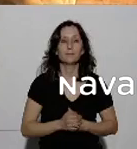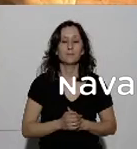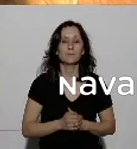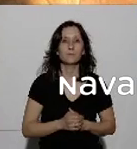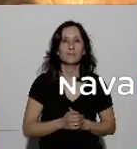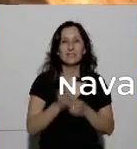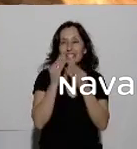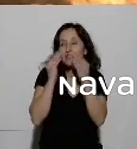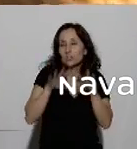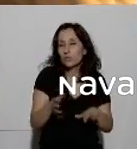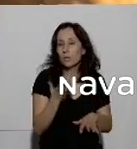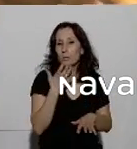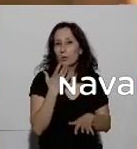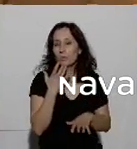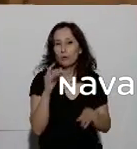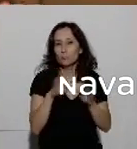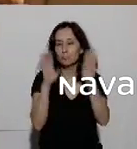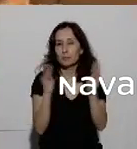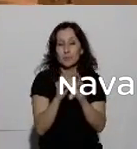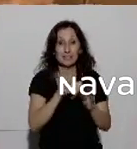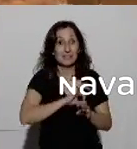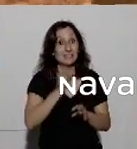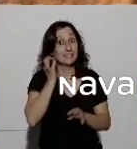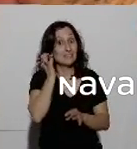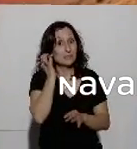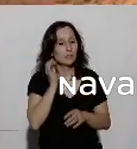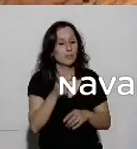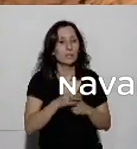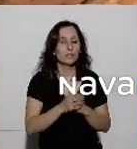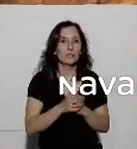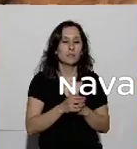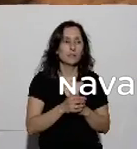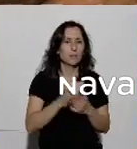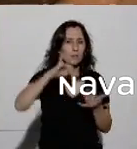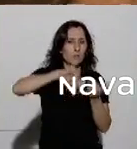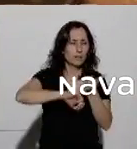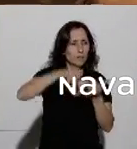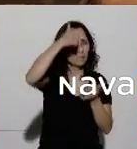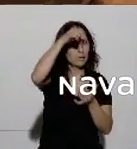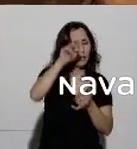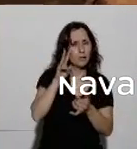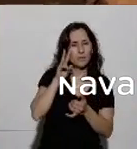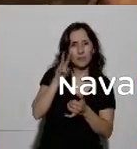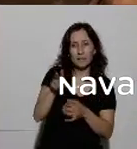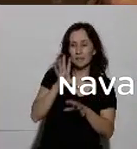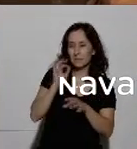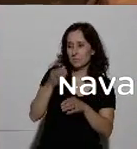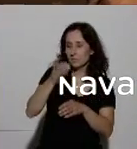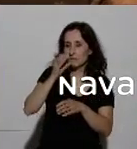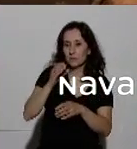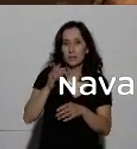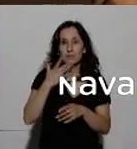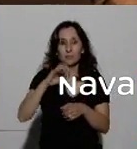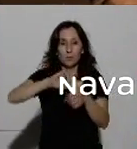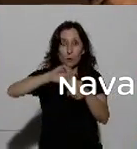Bueno, hay una historia, por ejemplo, que lo define todo, de una señora que el marido le cogió en casa cuando estaba con el potaje verde untando el palo de